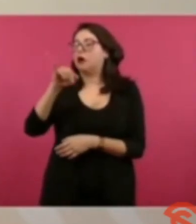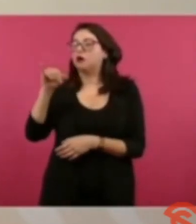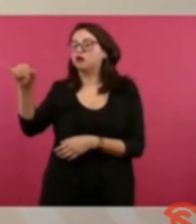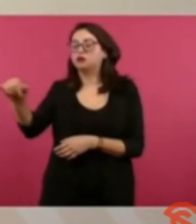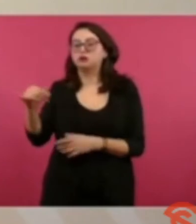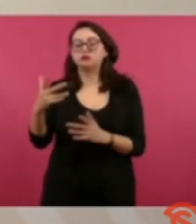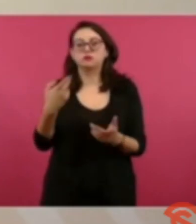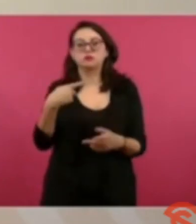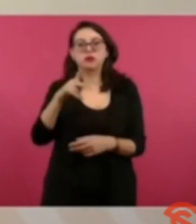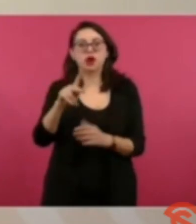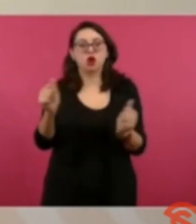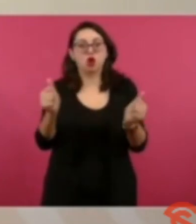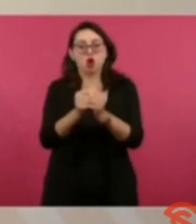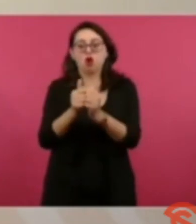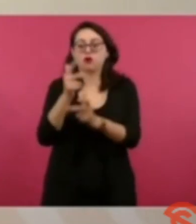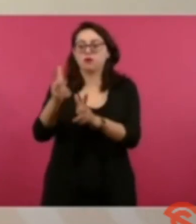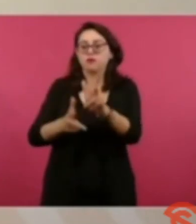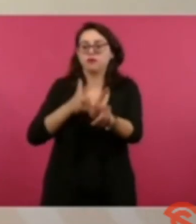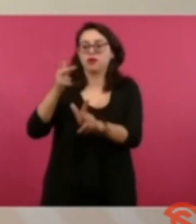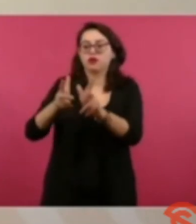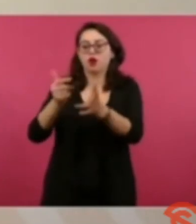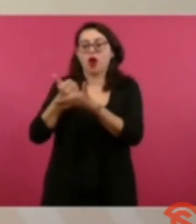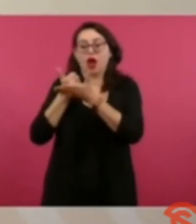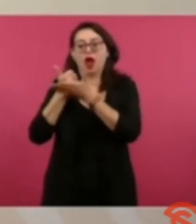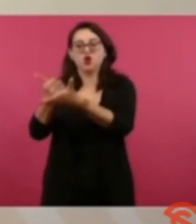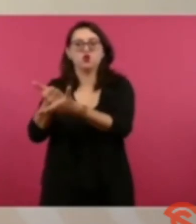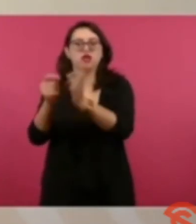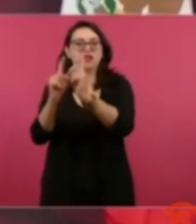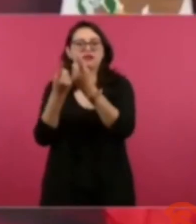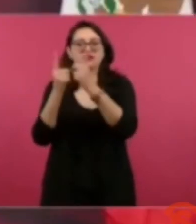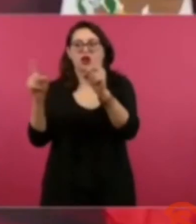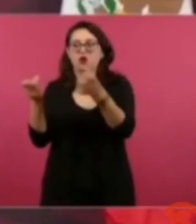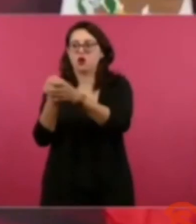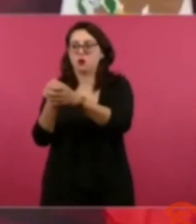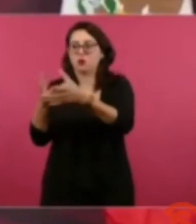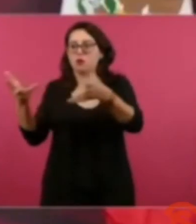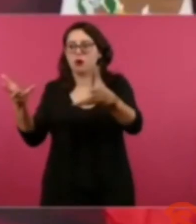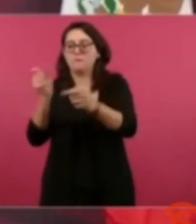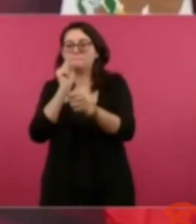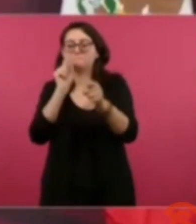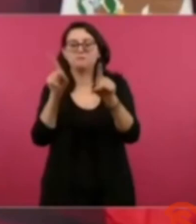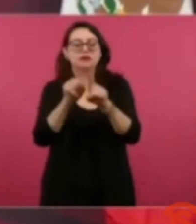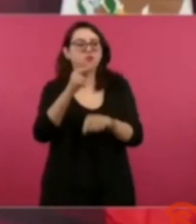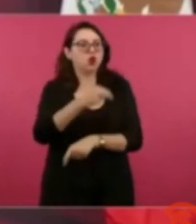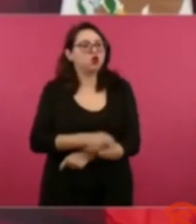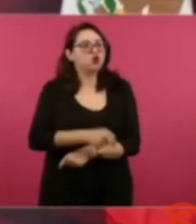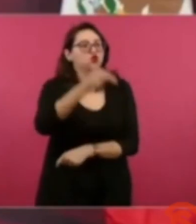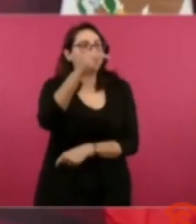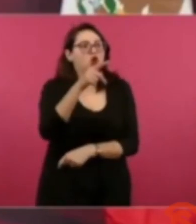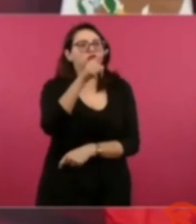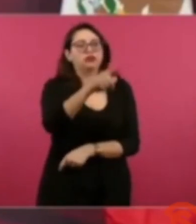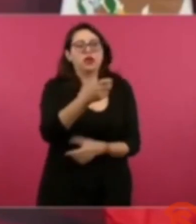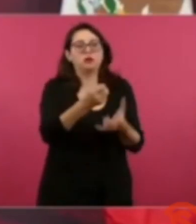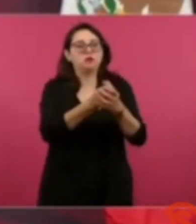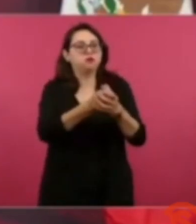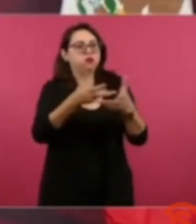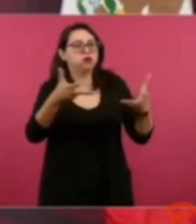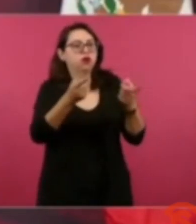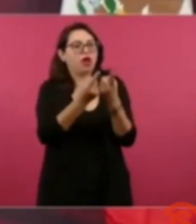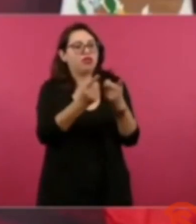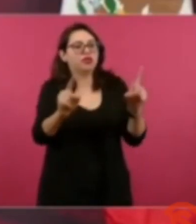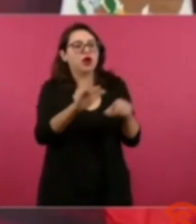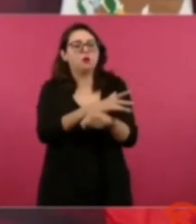Y así en el norte, Cananea, también vinculada con la minería y